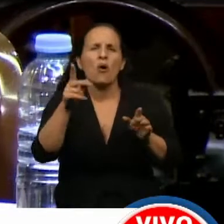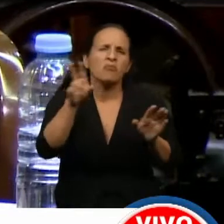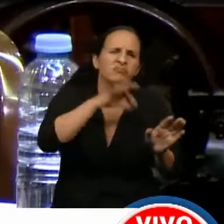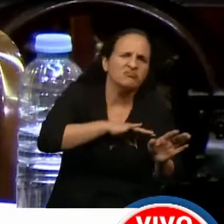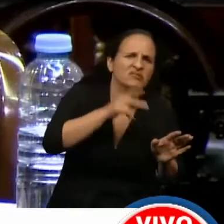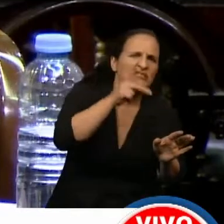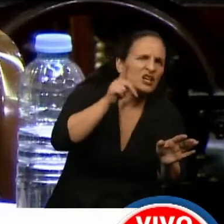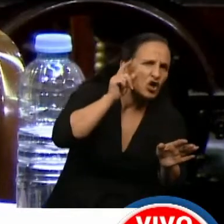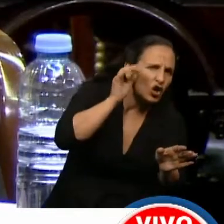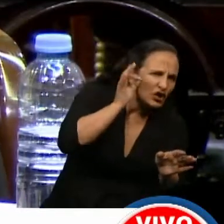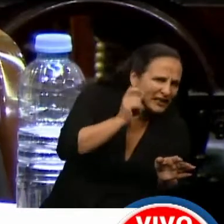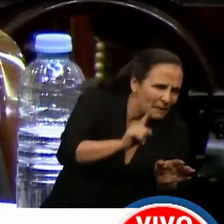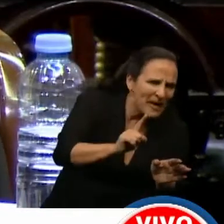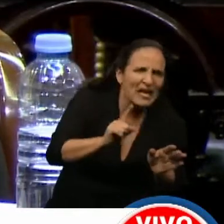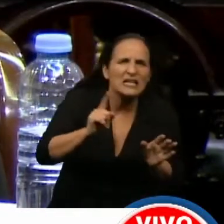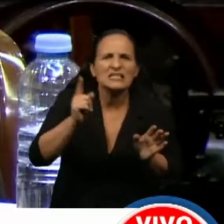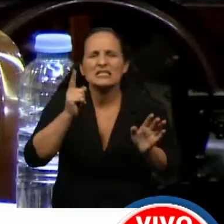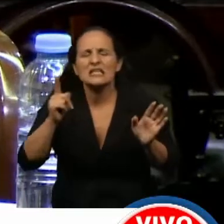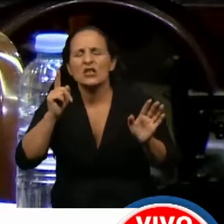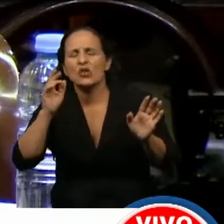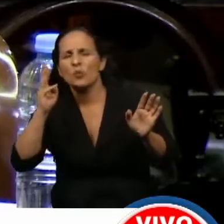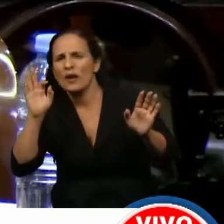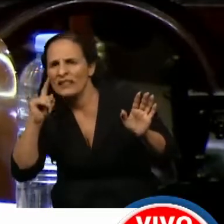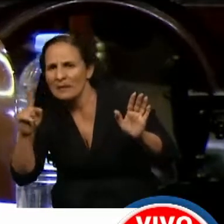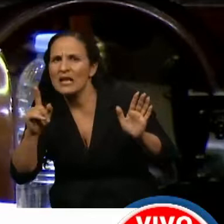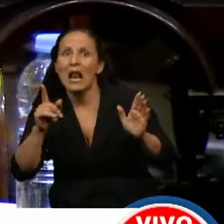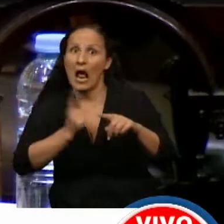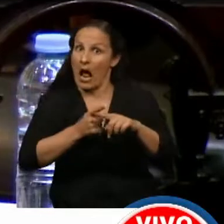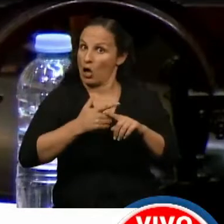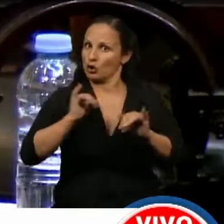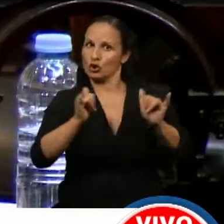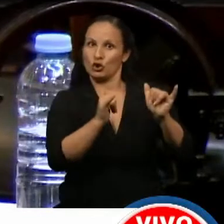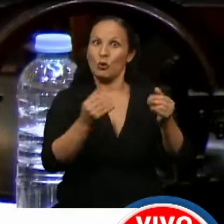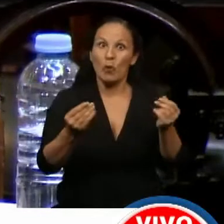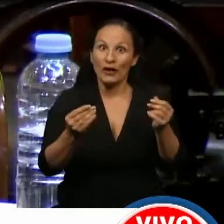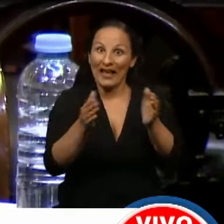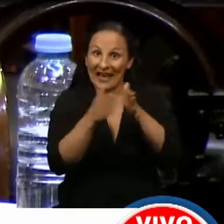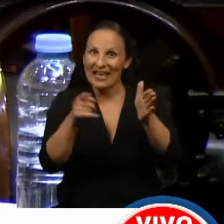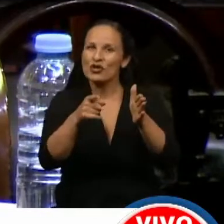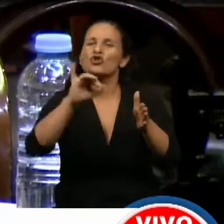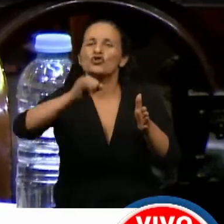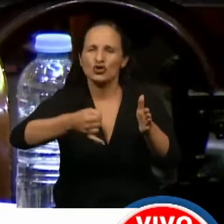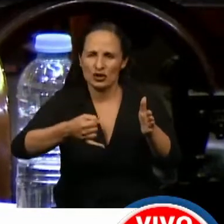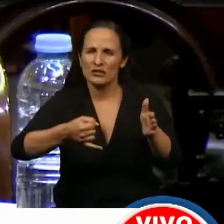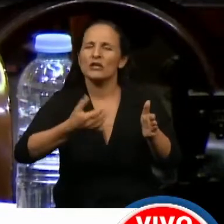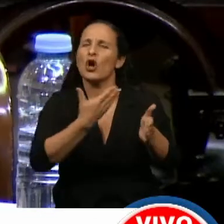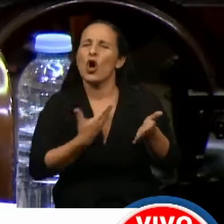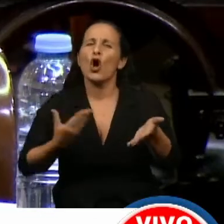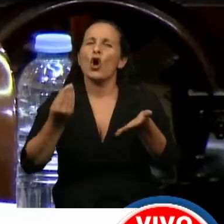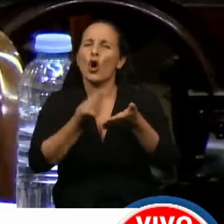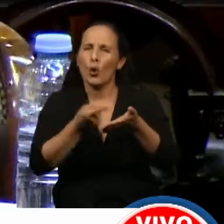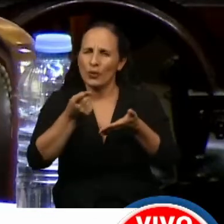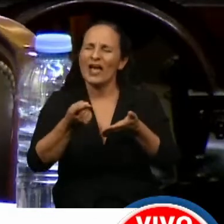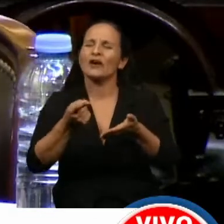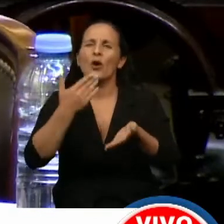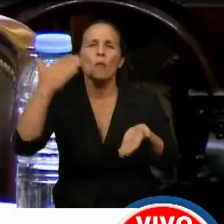y 140.000, sí vas a tener un motivo de festejo. ¿Sabés por qué? Porque para esos trabajadores sí el gobierno va a cumplir